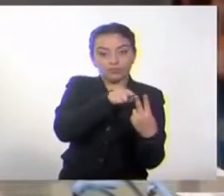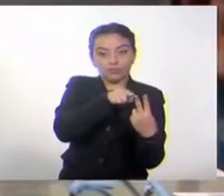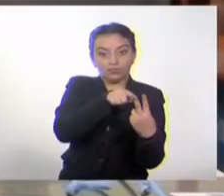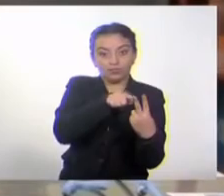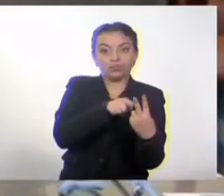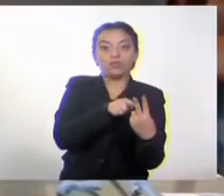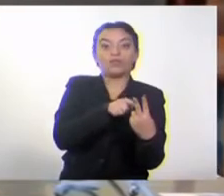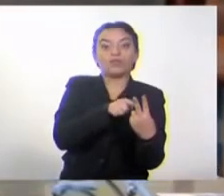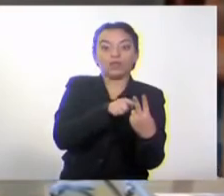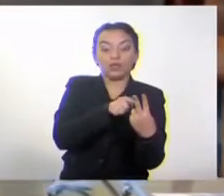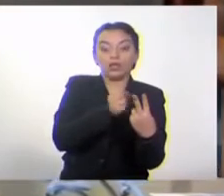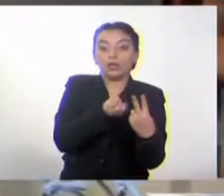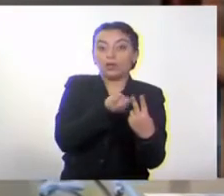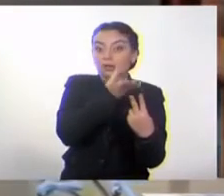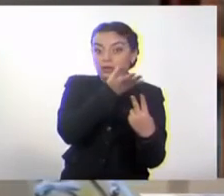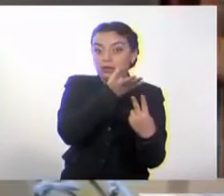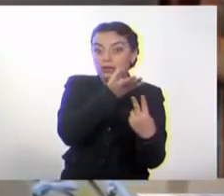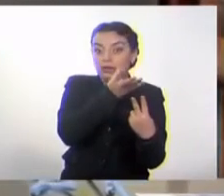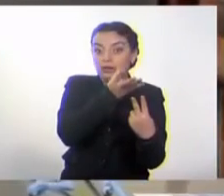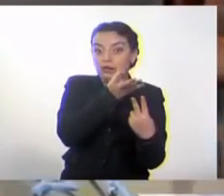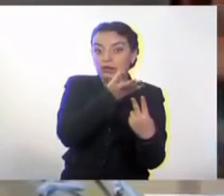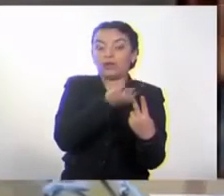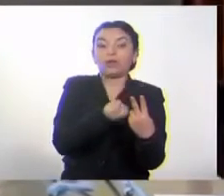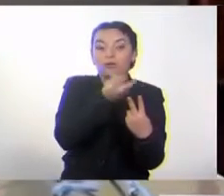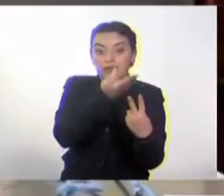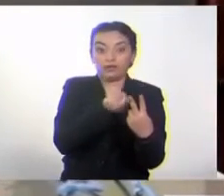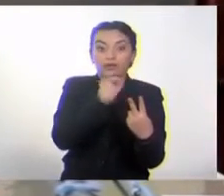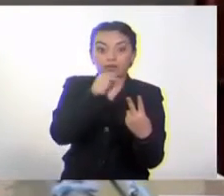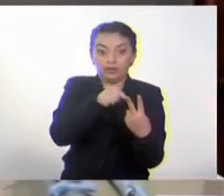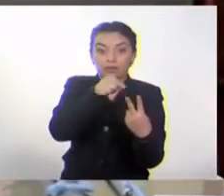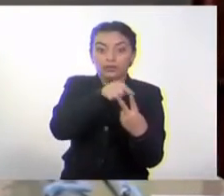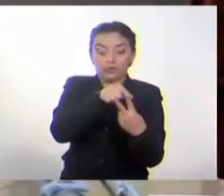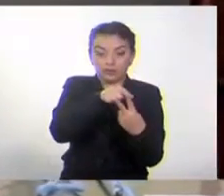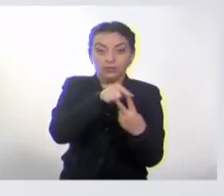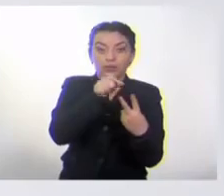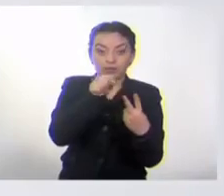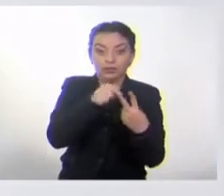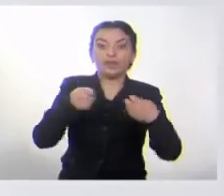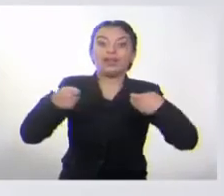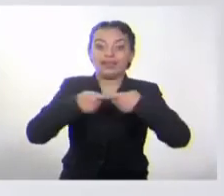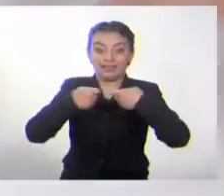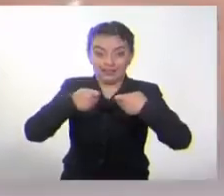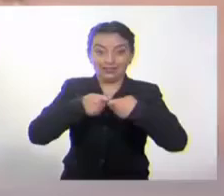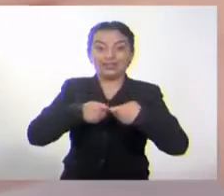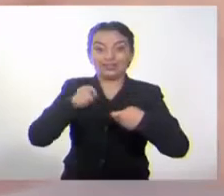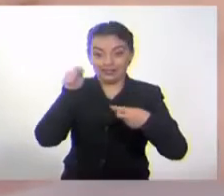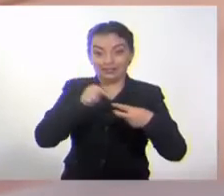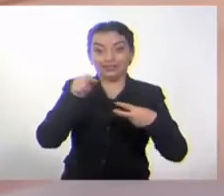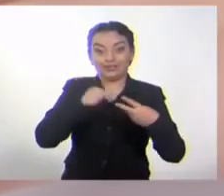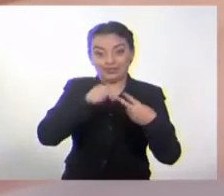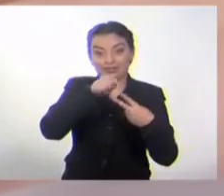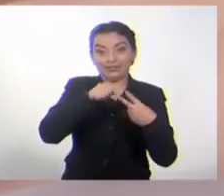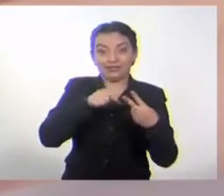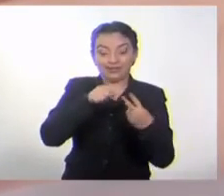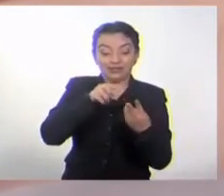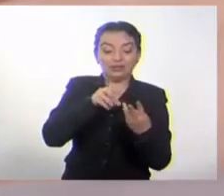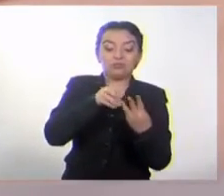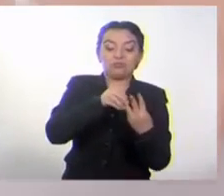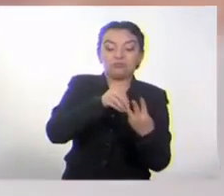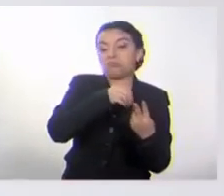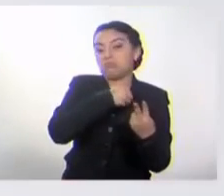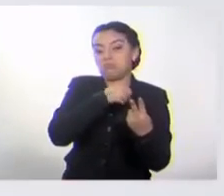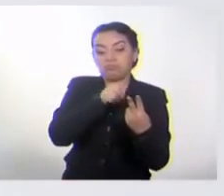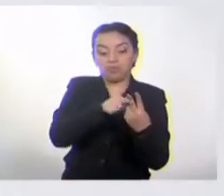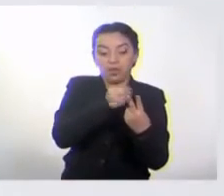seguían recibiendo el flujo de electrones o corriente eléctrica. Es por eso que al removerlo, los otros